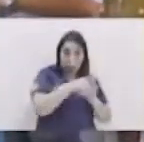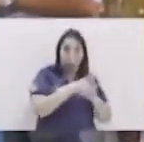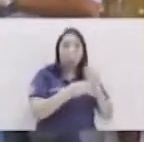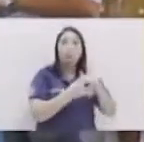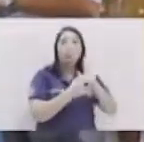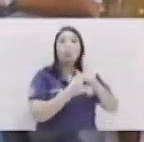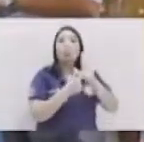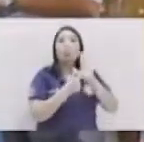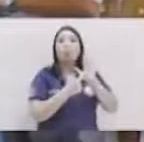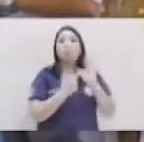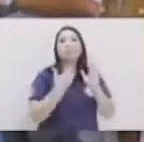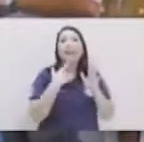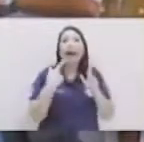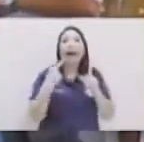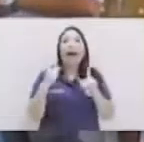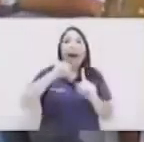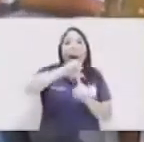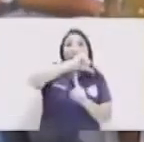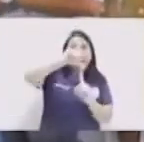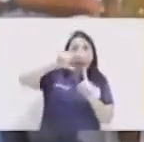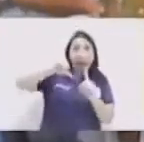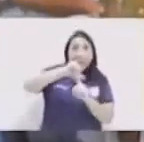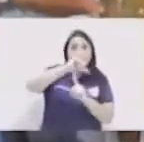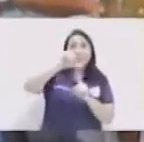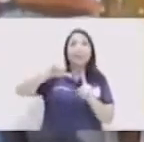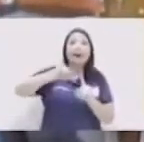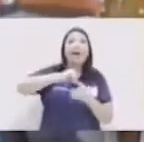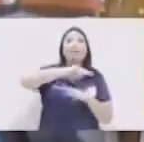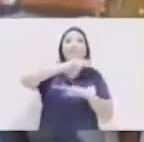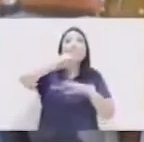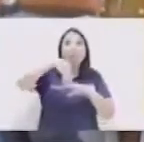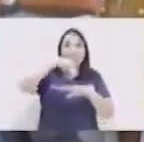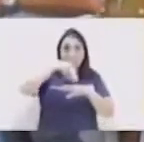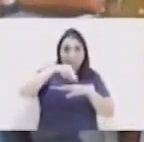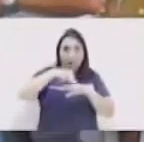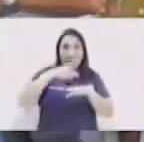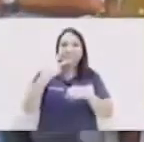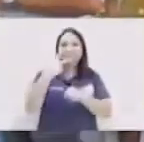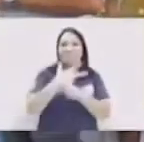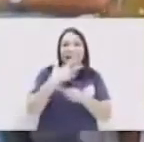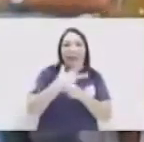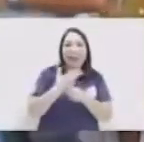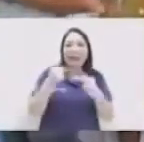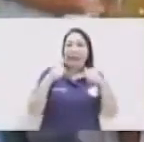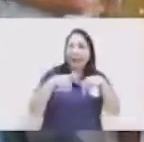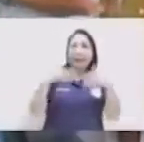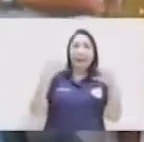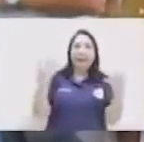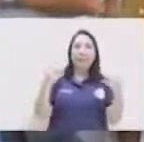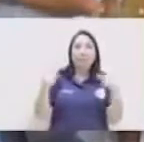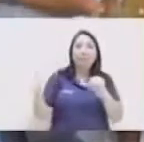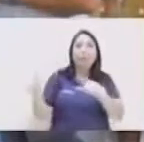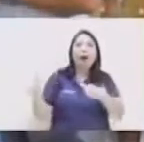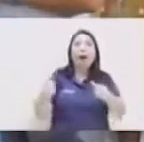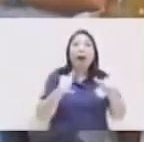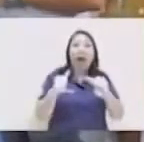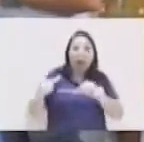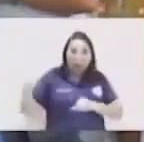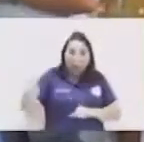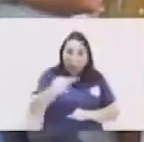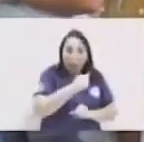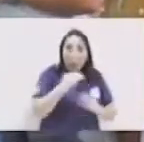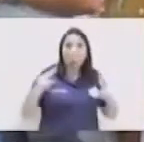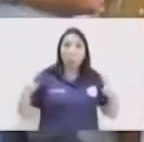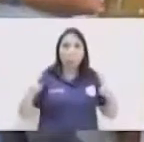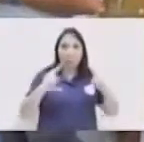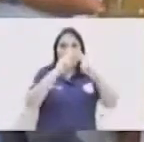complementado en los ambientes naturales que comúnmente vemos aquí en Guatemala. Por ejemplo, lo asociamos al lago de Atitlán, lo asociamos